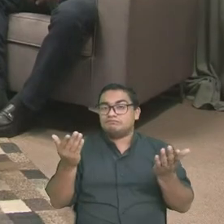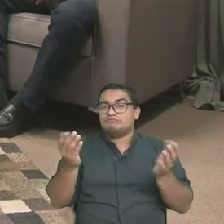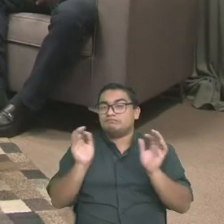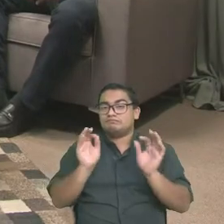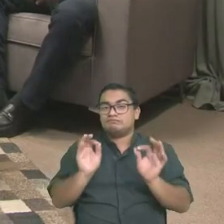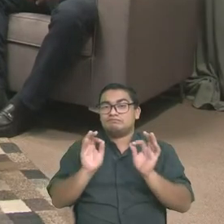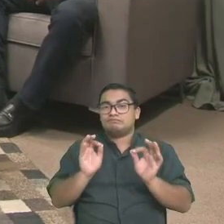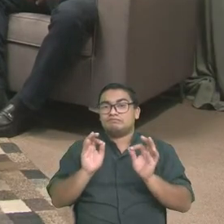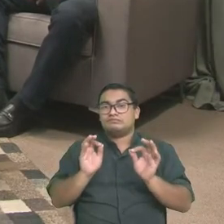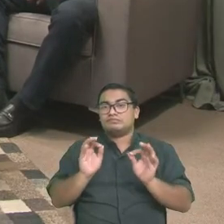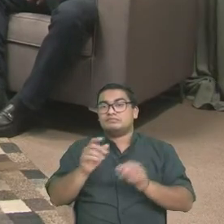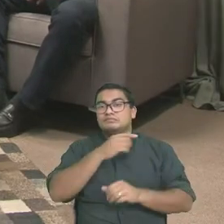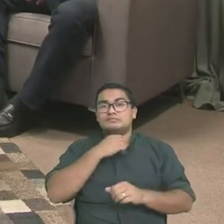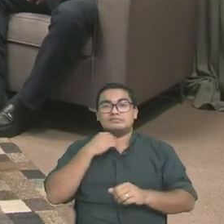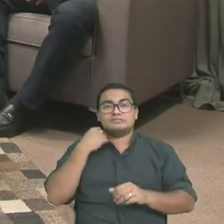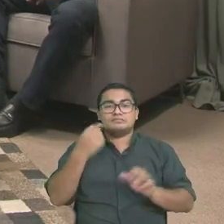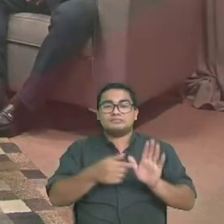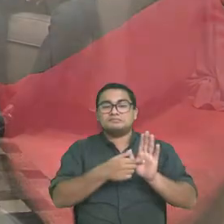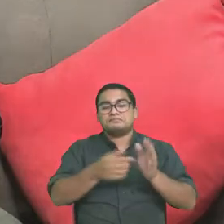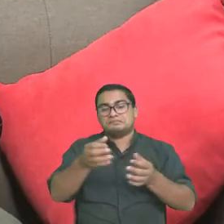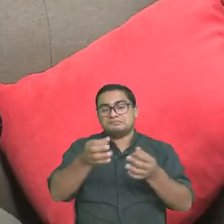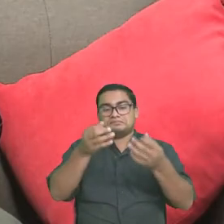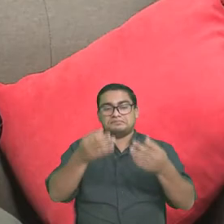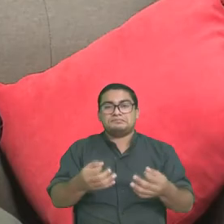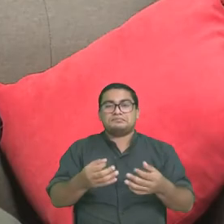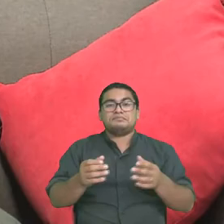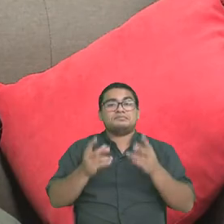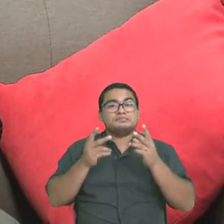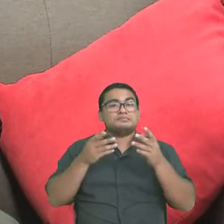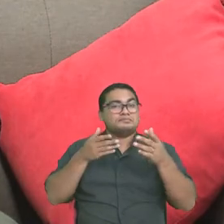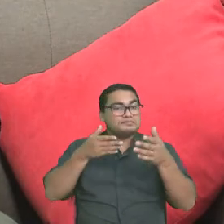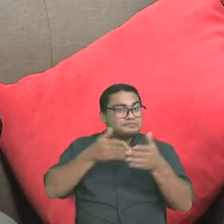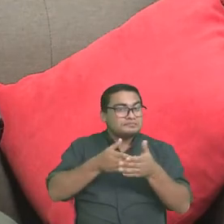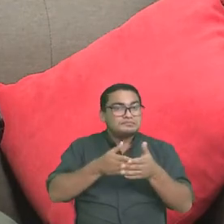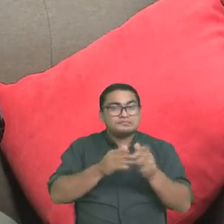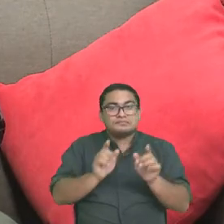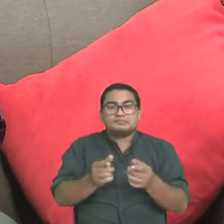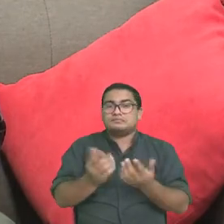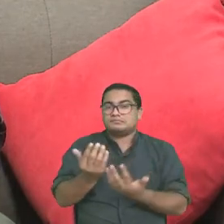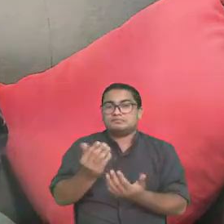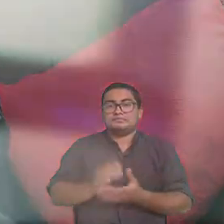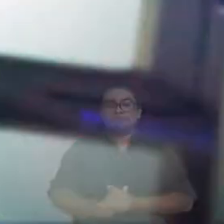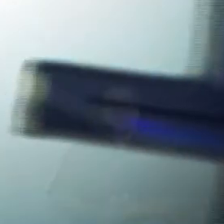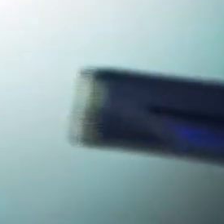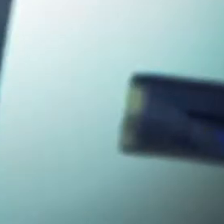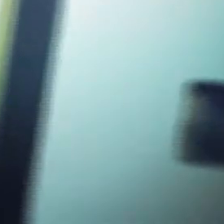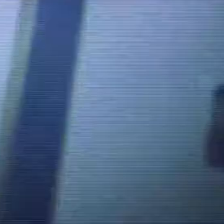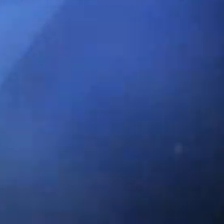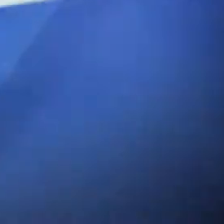aquí está precisamente muy bien detallado. Tenemos que hacer una pausa muy breve. Ya volvemos.